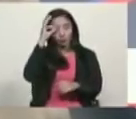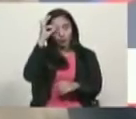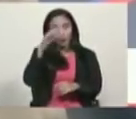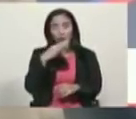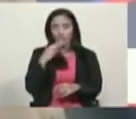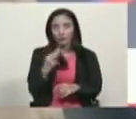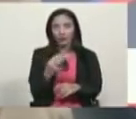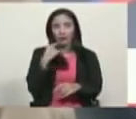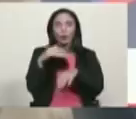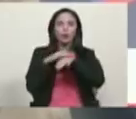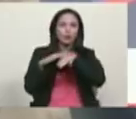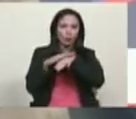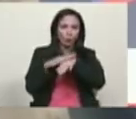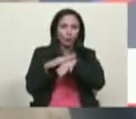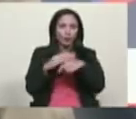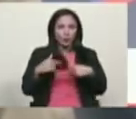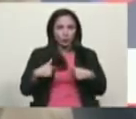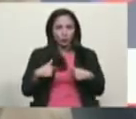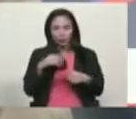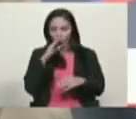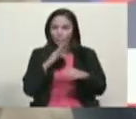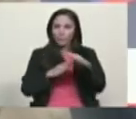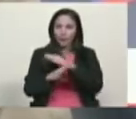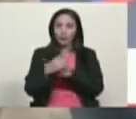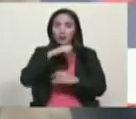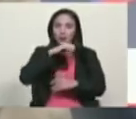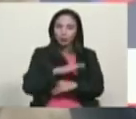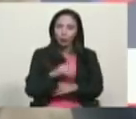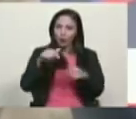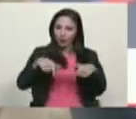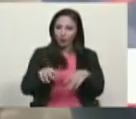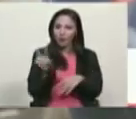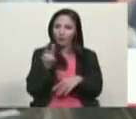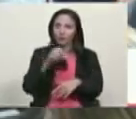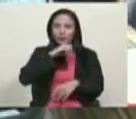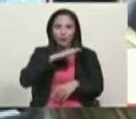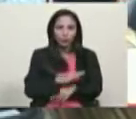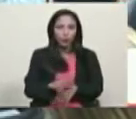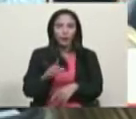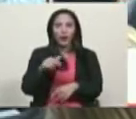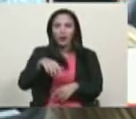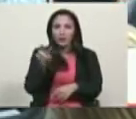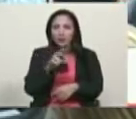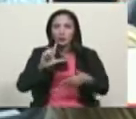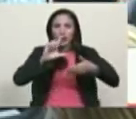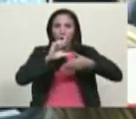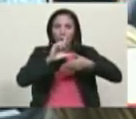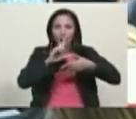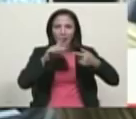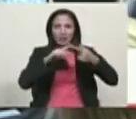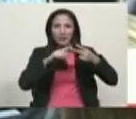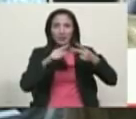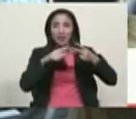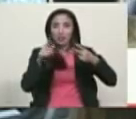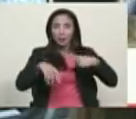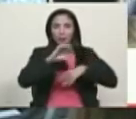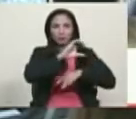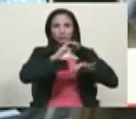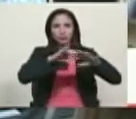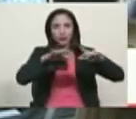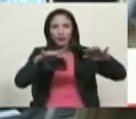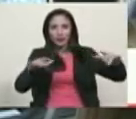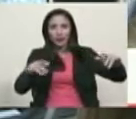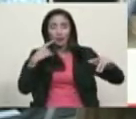y pido perdón, y lo digo con modestia, la historia de lo que ha pasado en América Latina y el Caribe, sin entender la